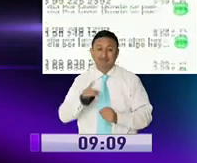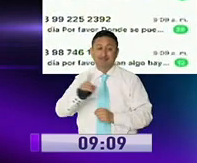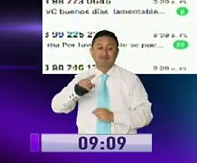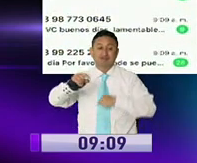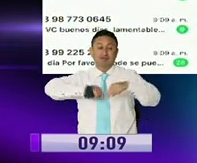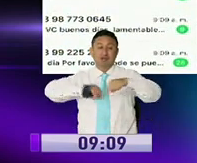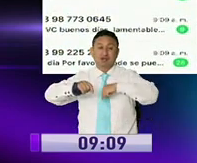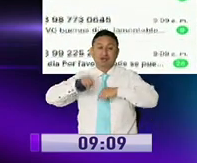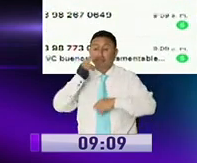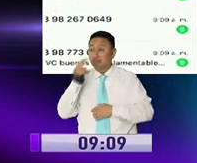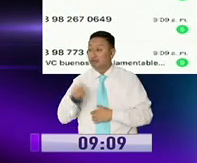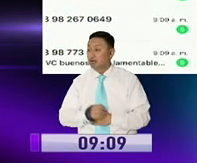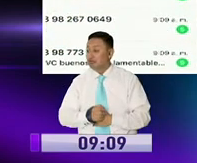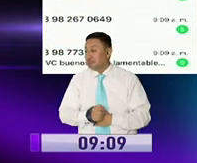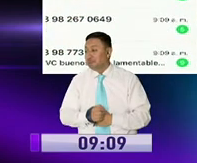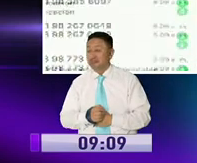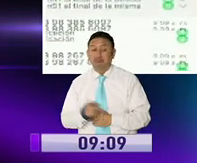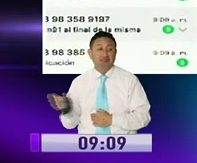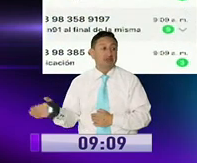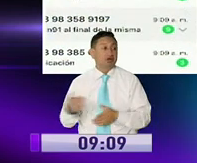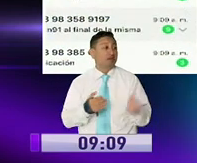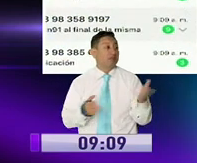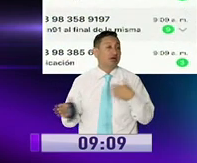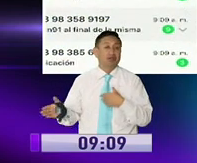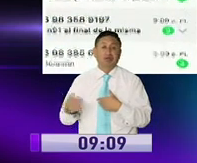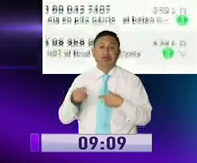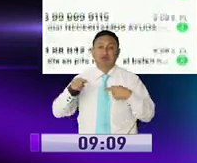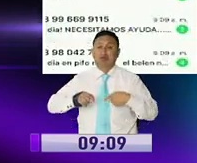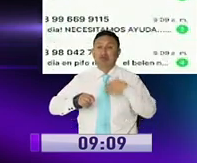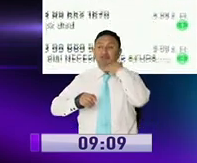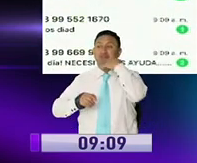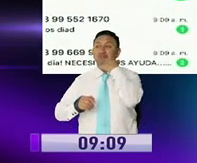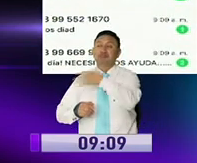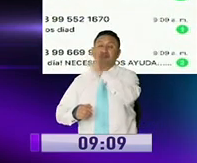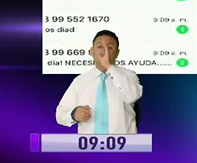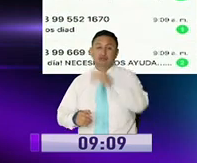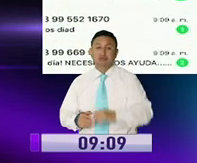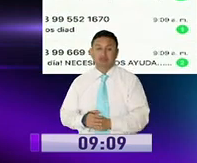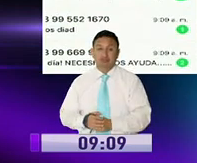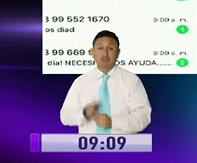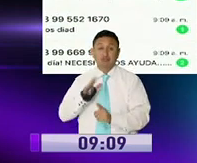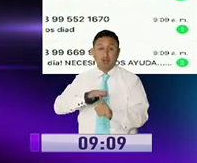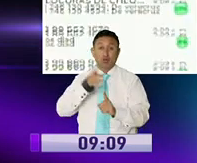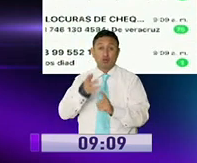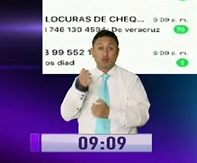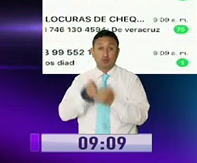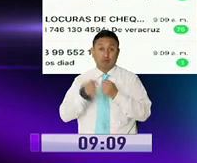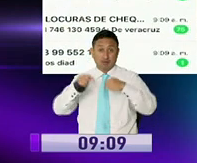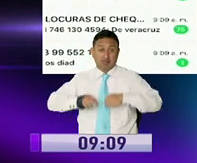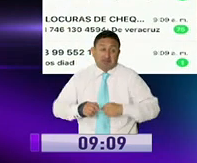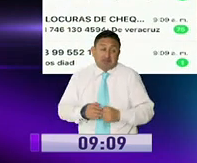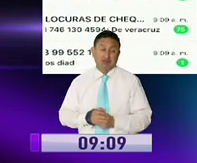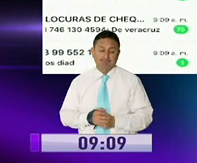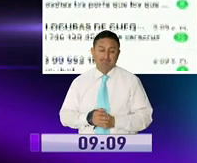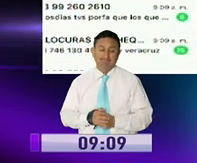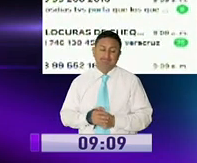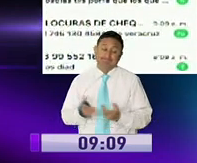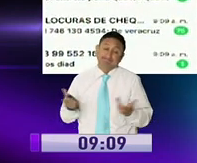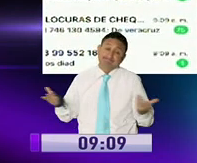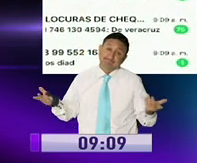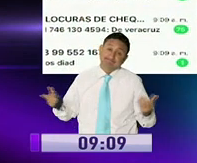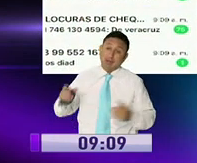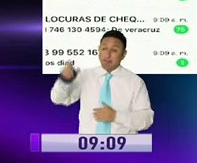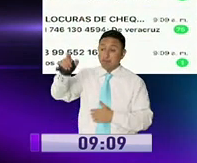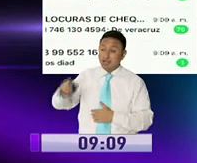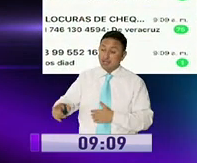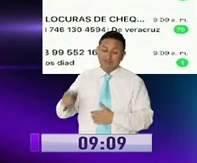tránsito pasan, miren, no hacen nada para controlar. Pero eso aquí hacen lo que les da la gana. No les importa la situación en la que estamos. Conciencia, dime. Es conciencia. Y